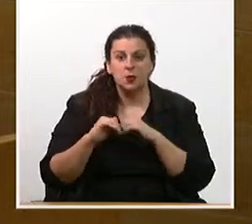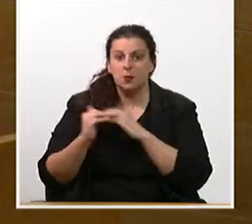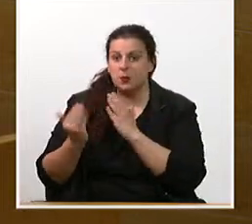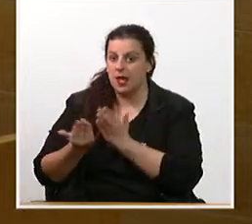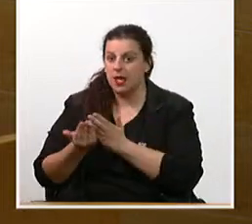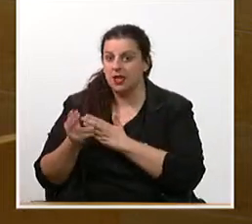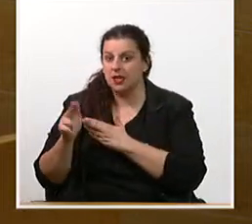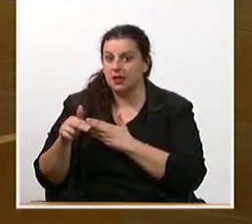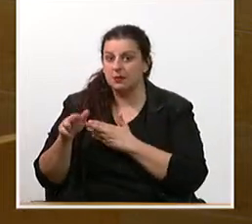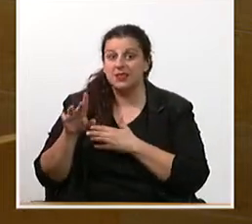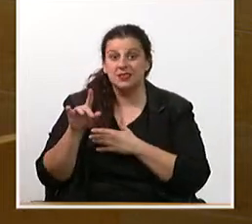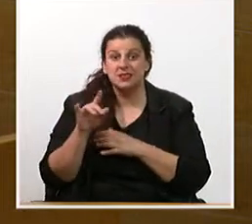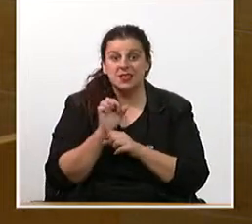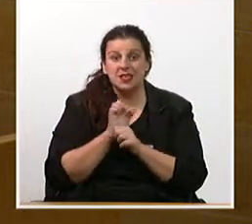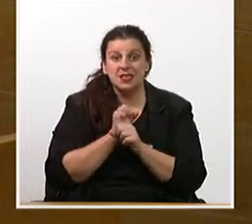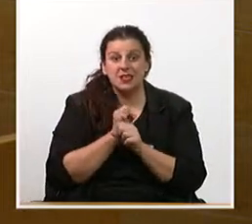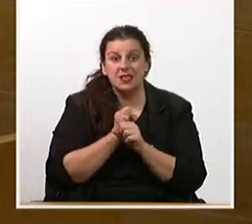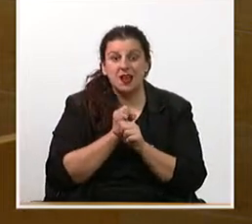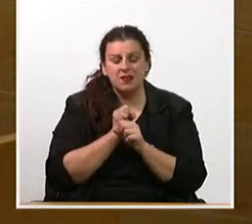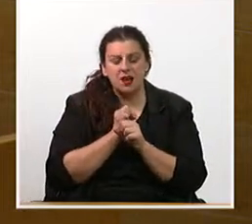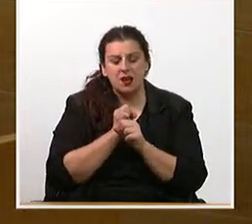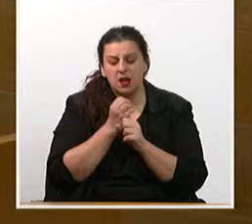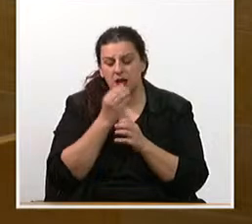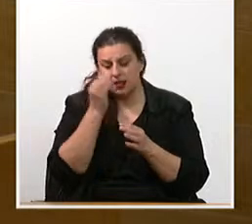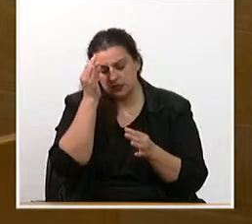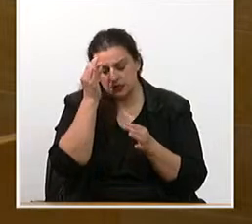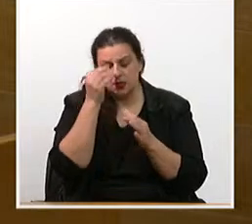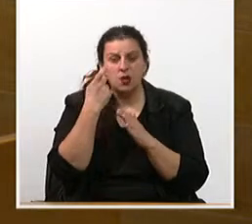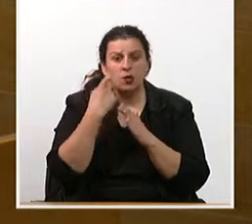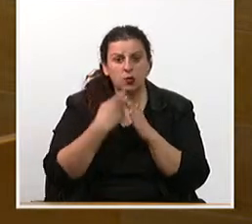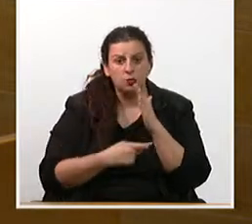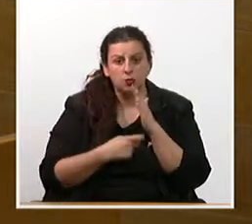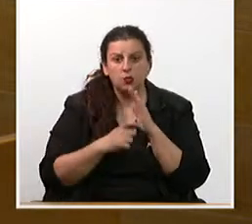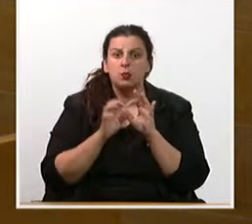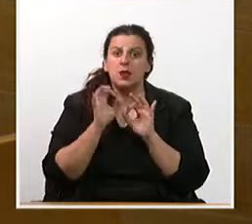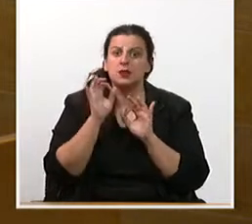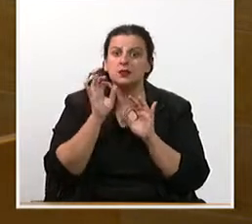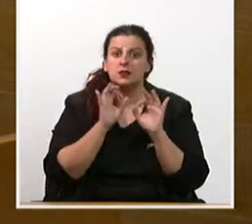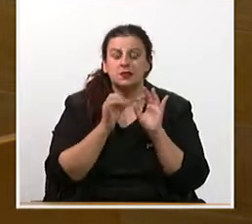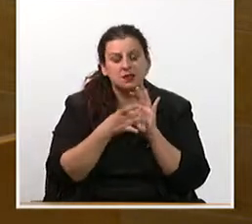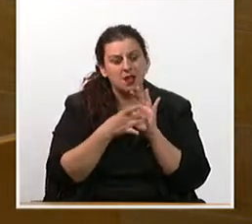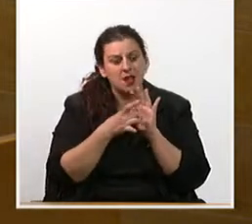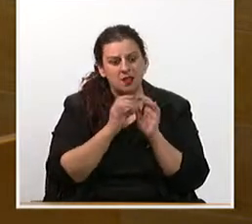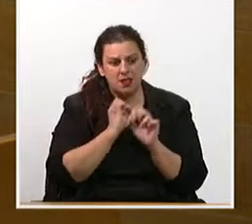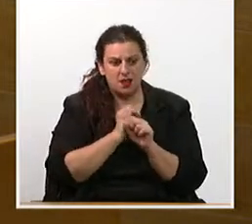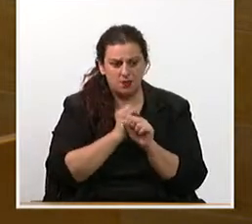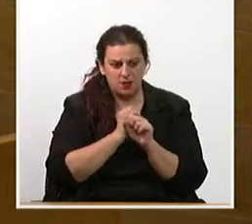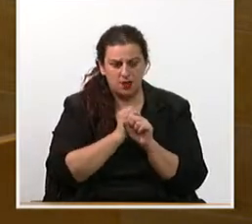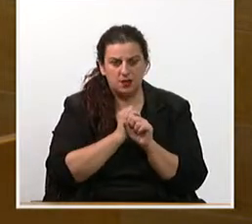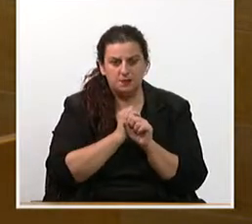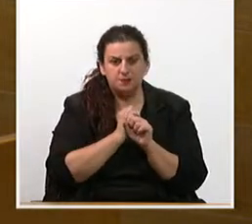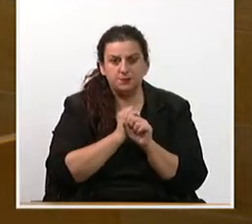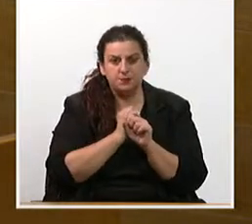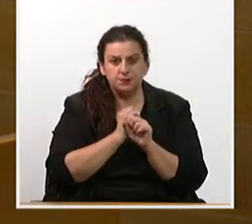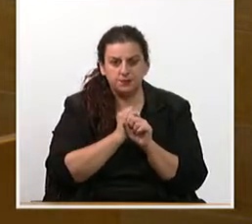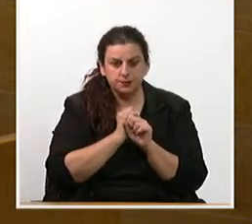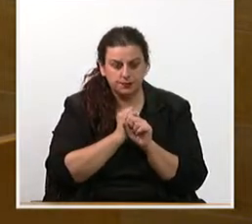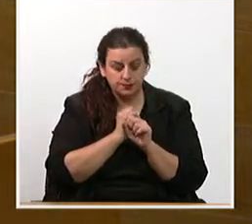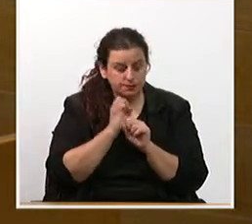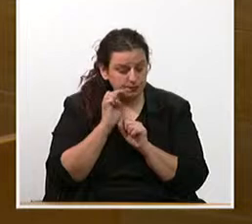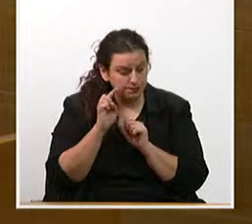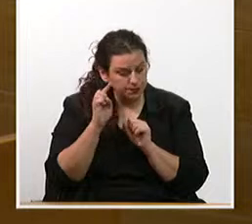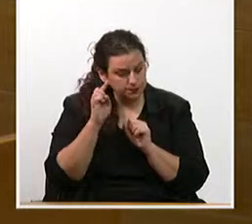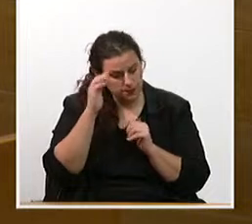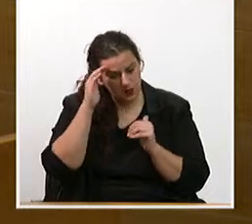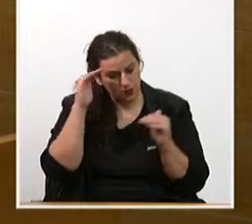sea en de buena manera y en estándar de cualidad laboral es lo que había de preocuparse y en lo que